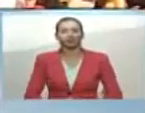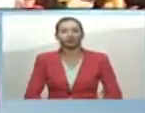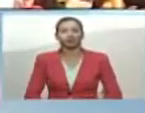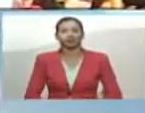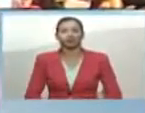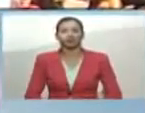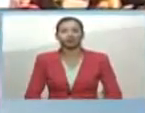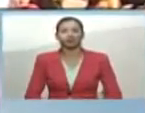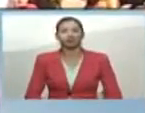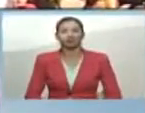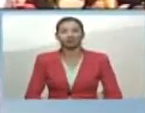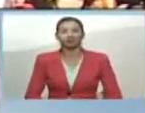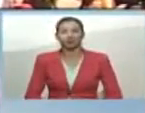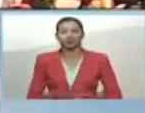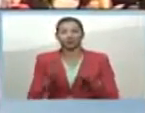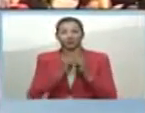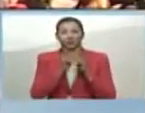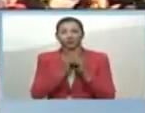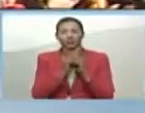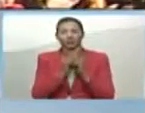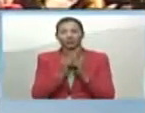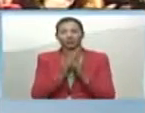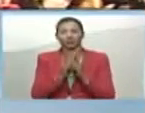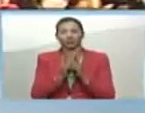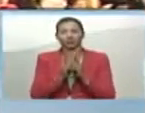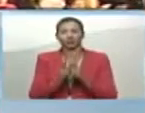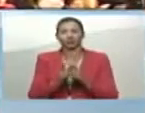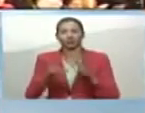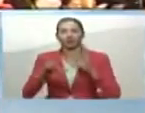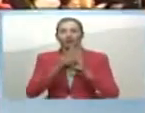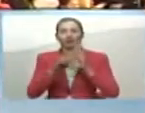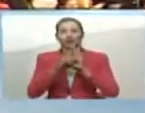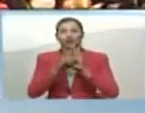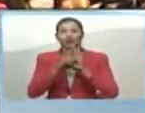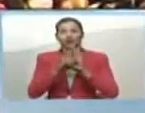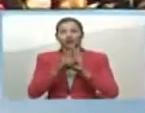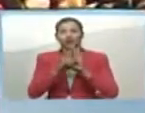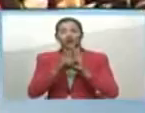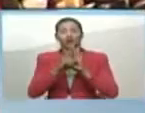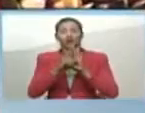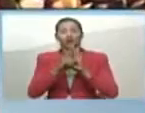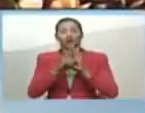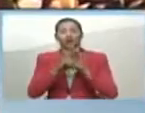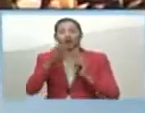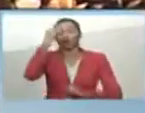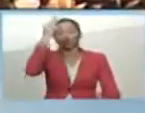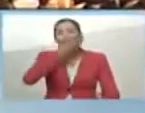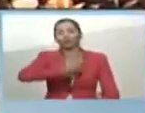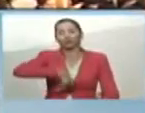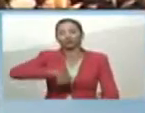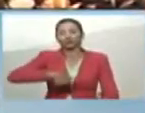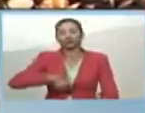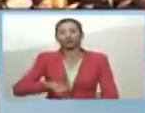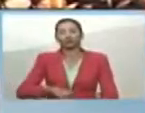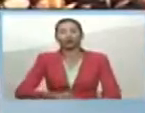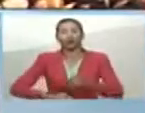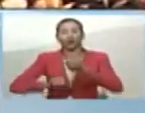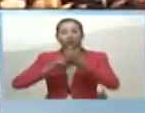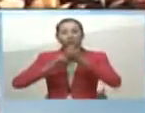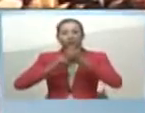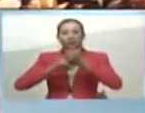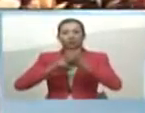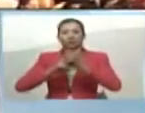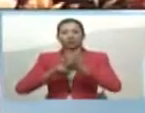Sí, ya sé ya. Ley orgánica también de los consejos presidenciales. Apoyamos